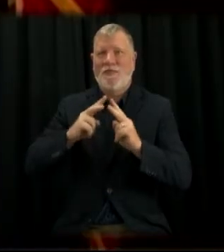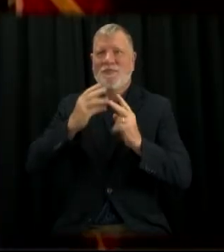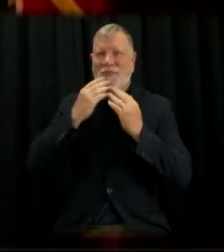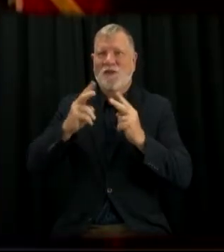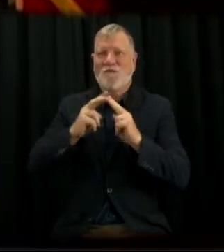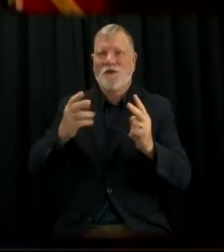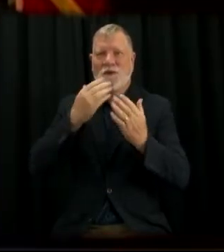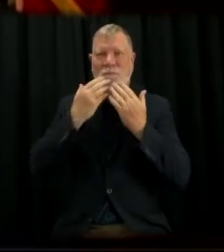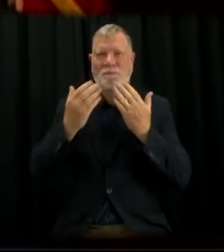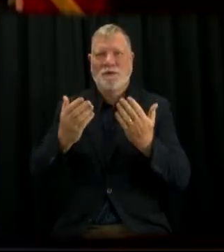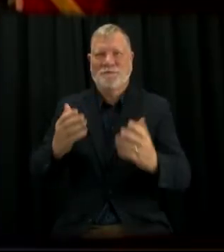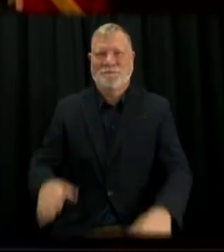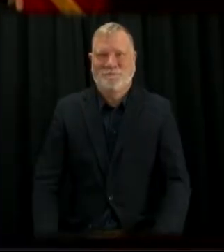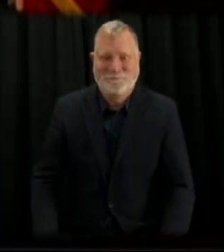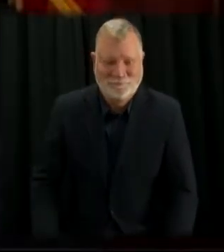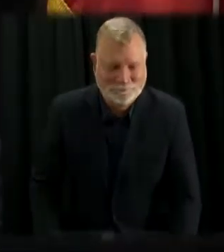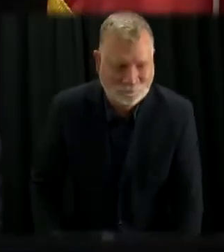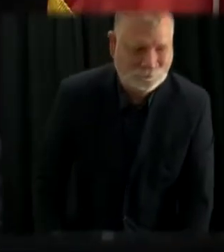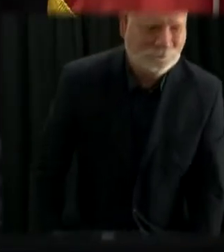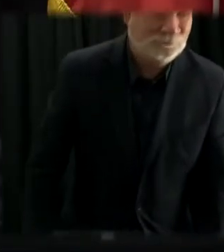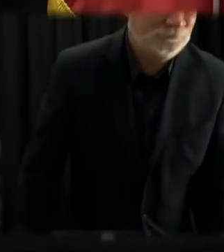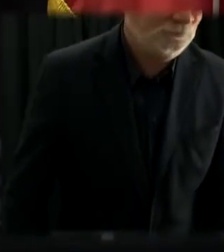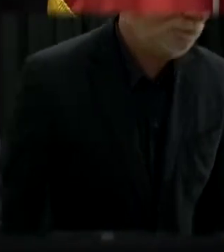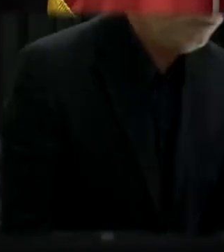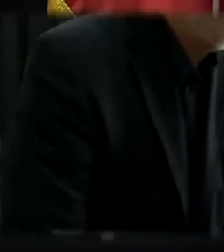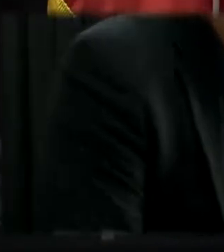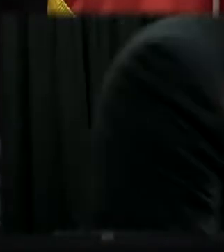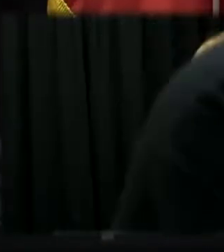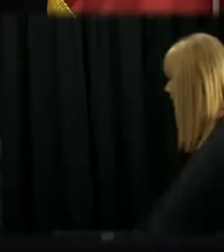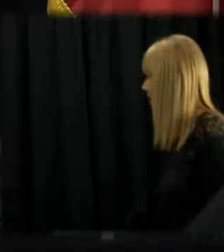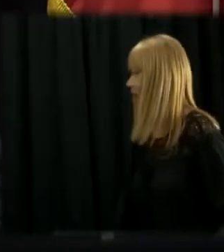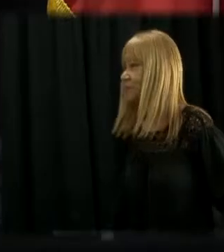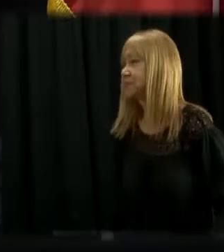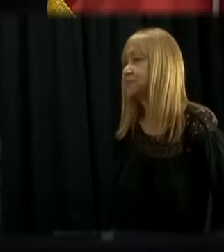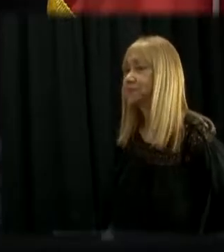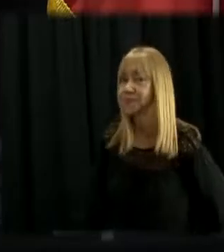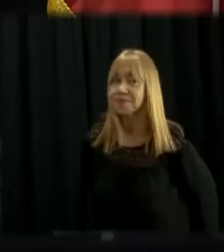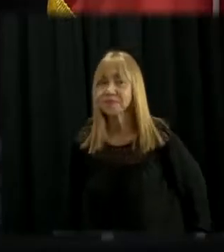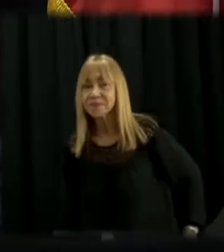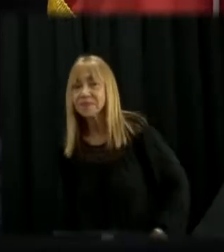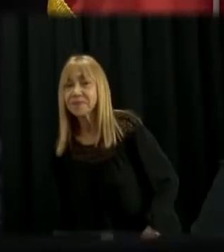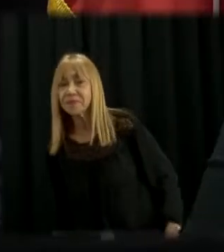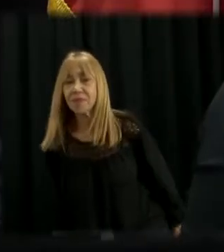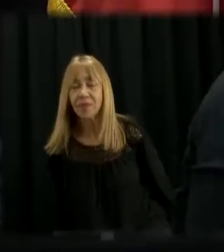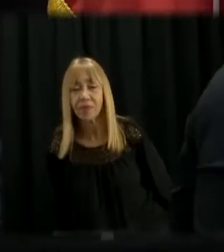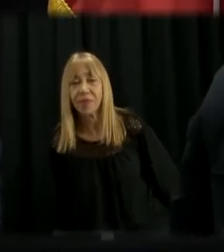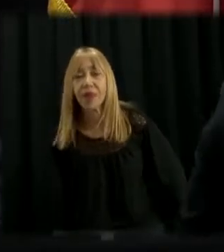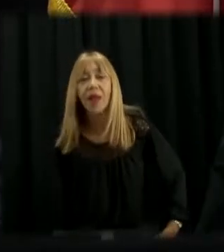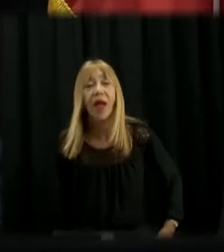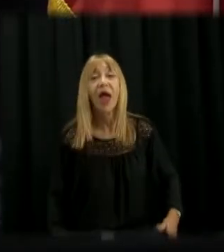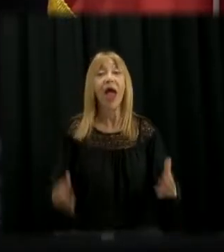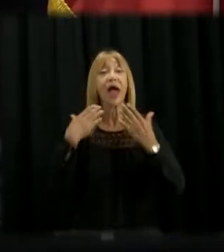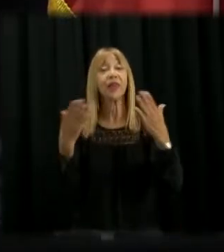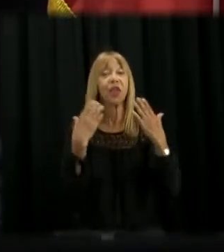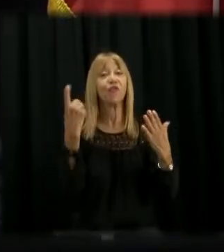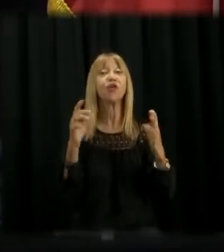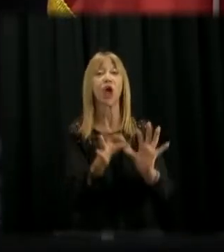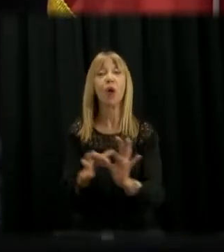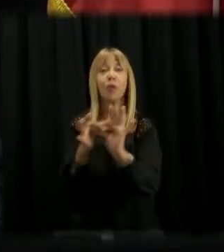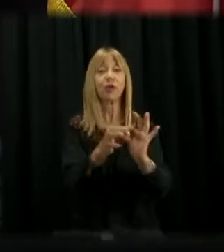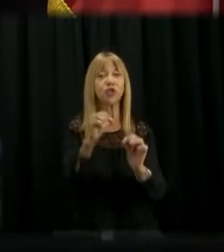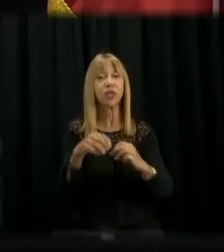gente del pueblo de Puerto Rico. Muchas gracias, señor Marrero, y gracias a la gobernadora por su cooperación en